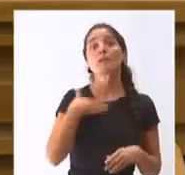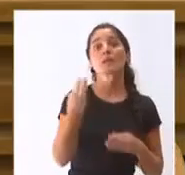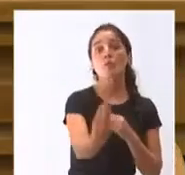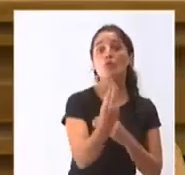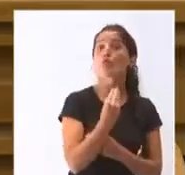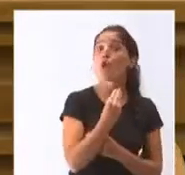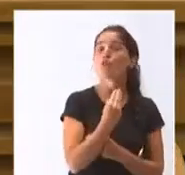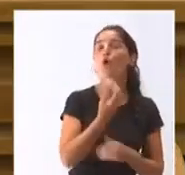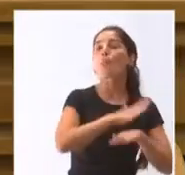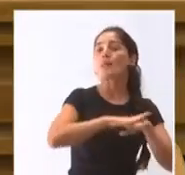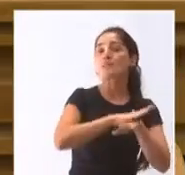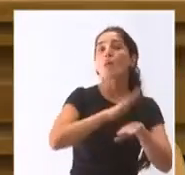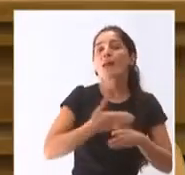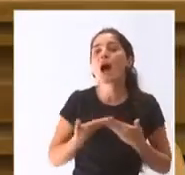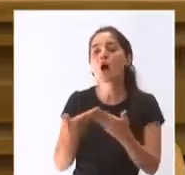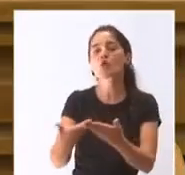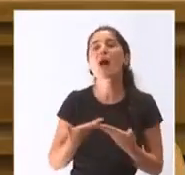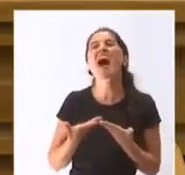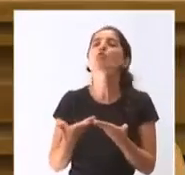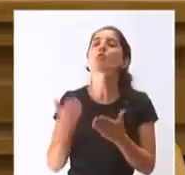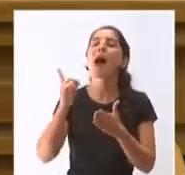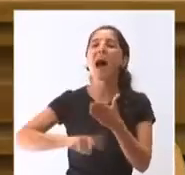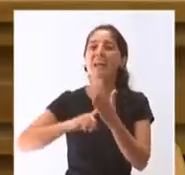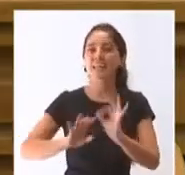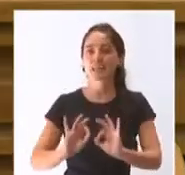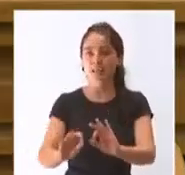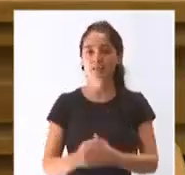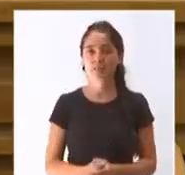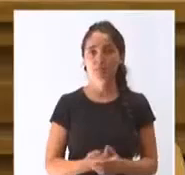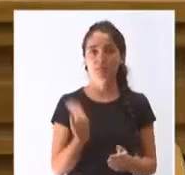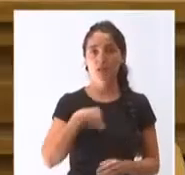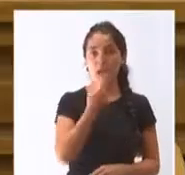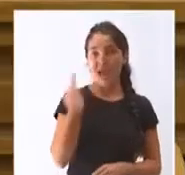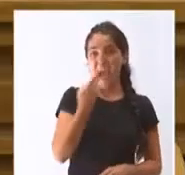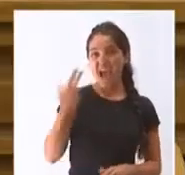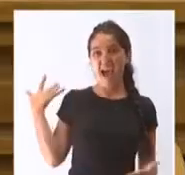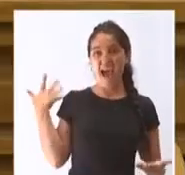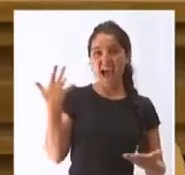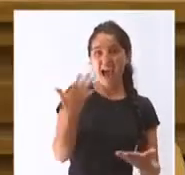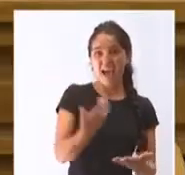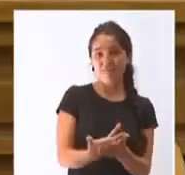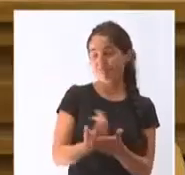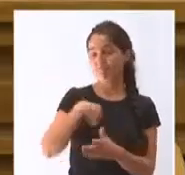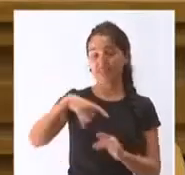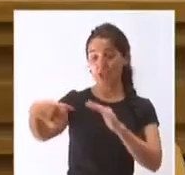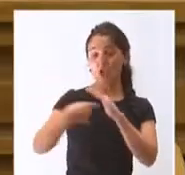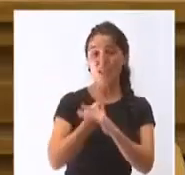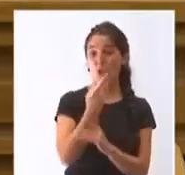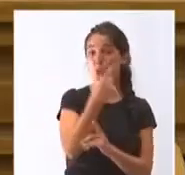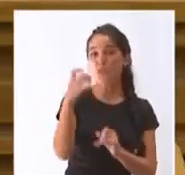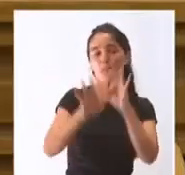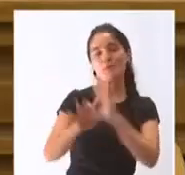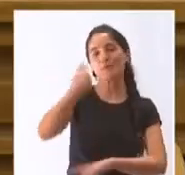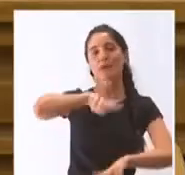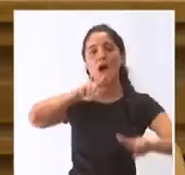nosotros llevamos ya varios años cubriendo somos libres el 100% de las solicitudes y en materia de